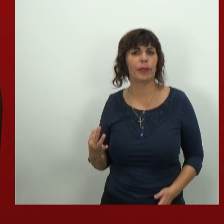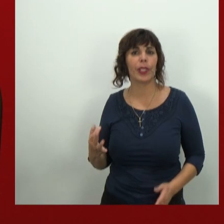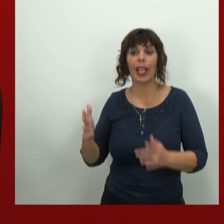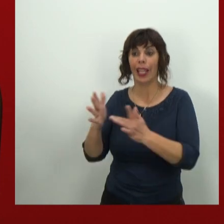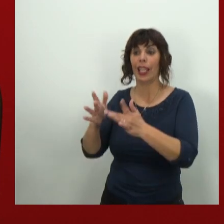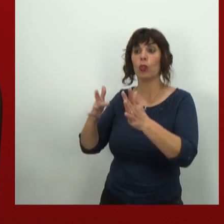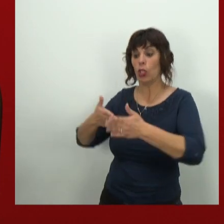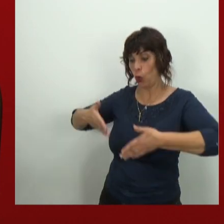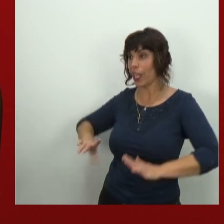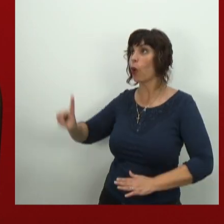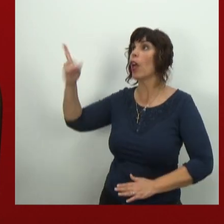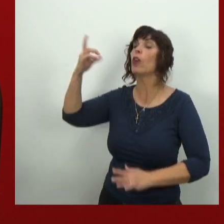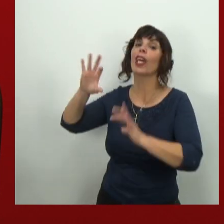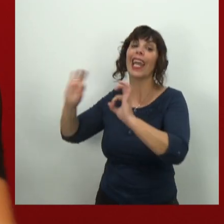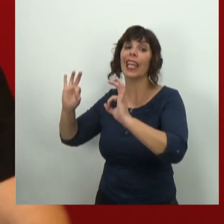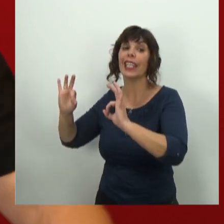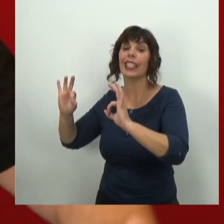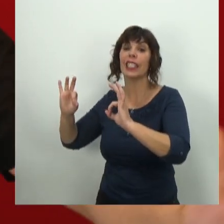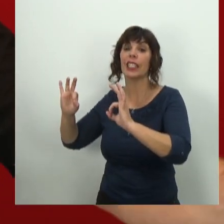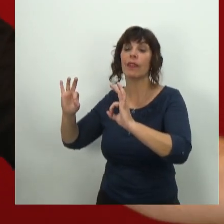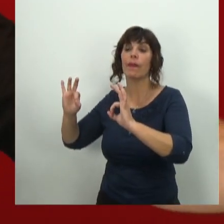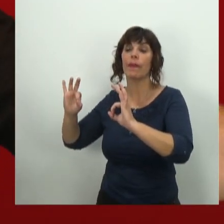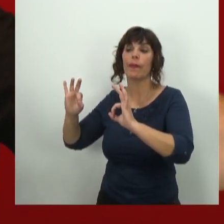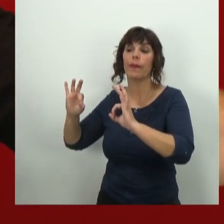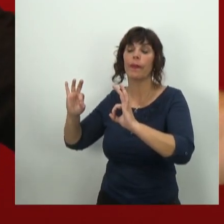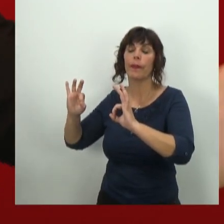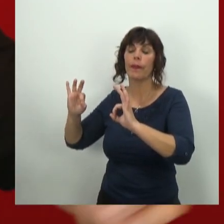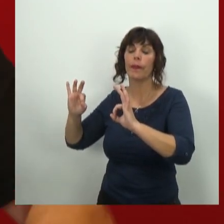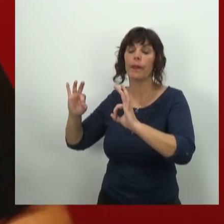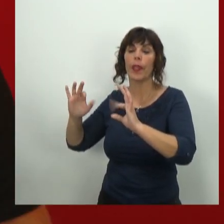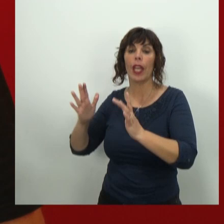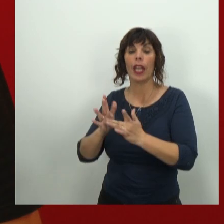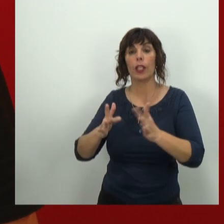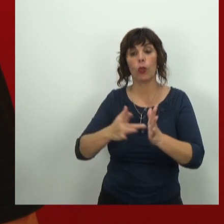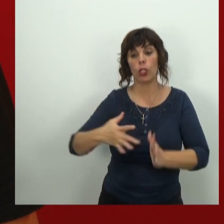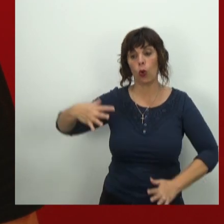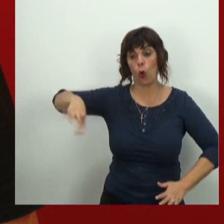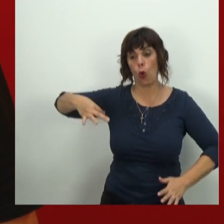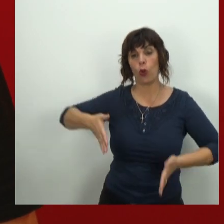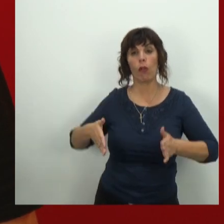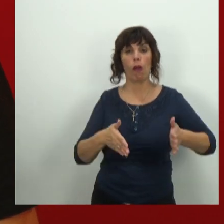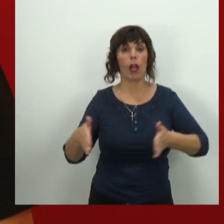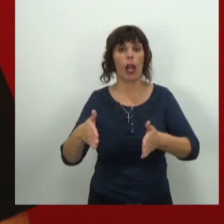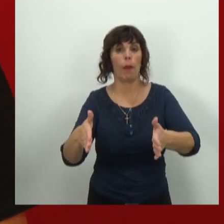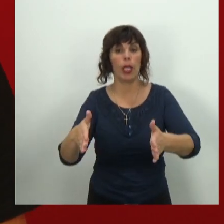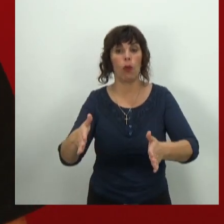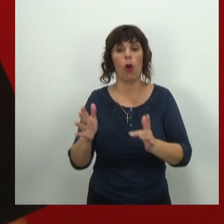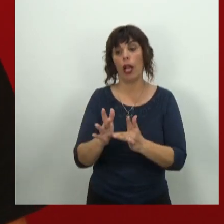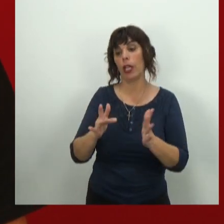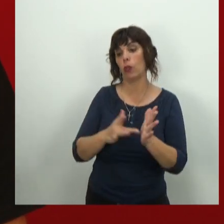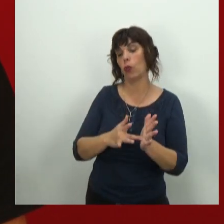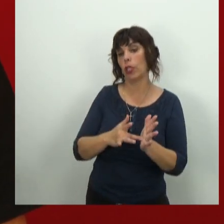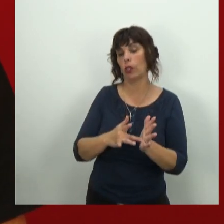es el Hijo de Dios y que Jesucristo es el único camino y que